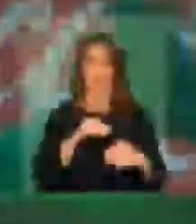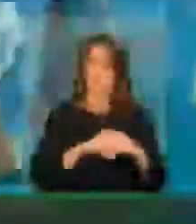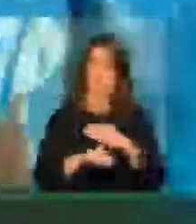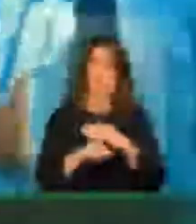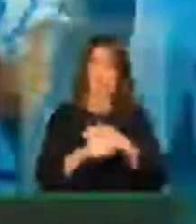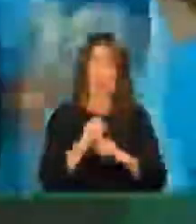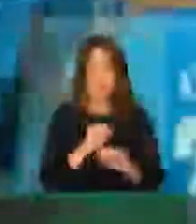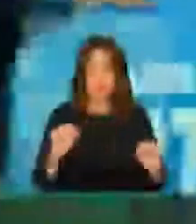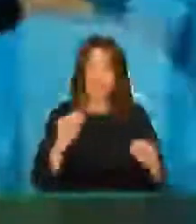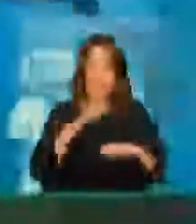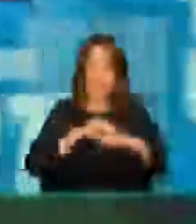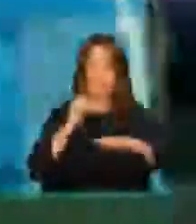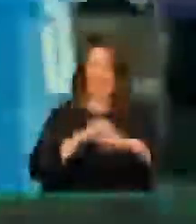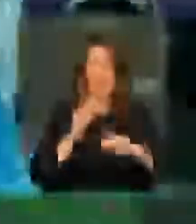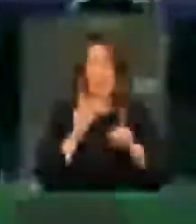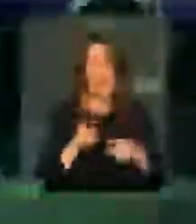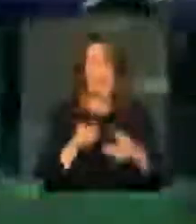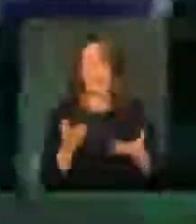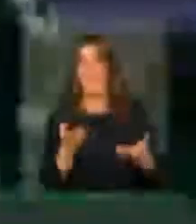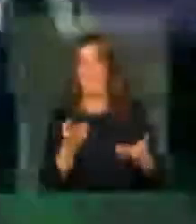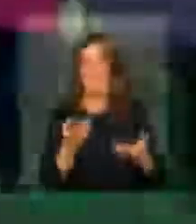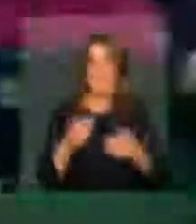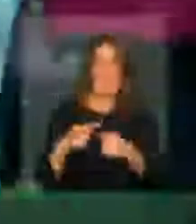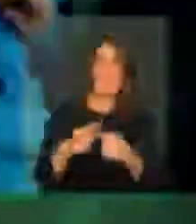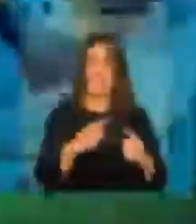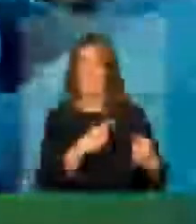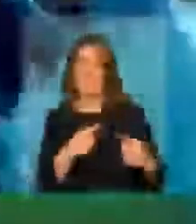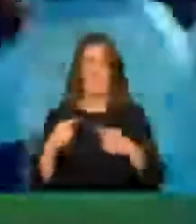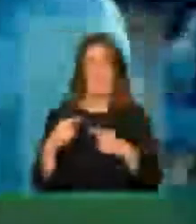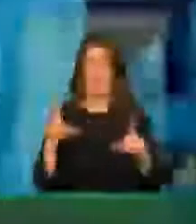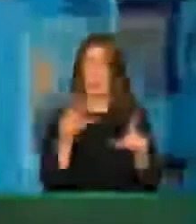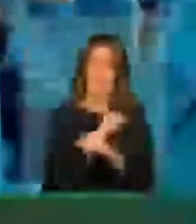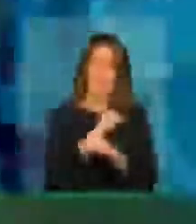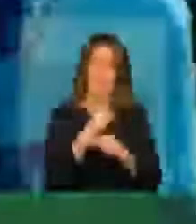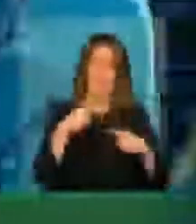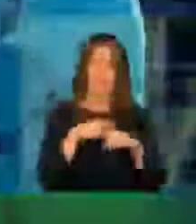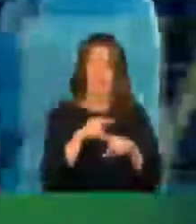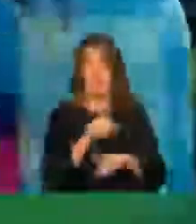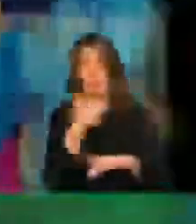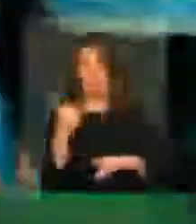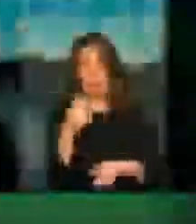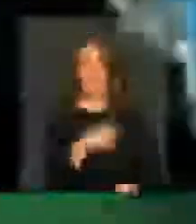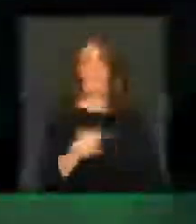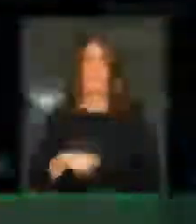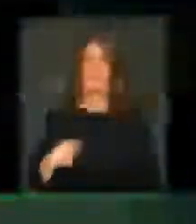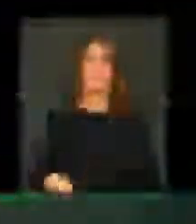haber cobrado penal también. Bueno, con suma polémica, terminó el partido en el Francini y ganó Peñarol.